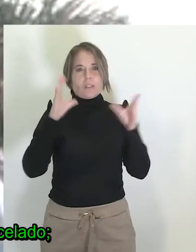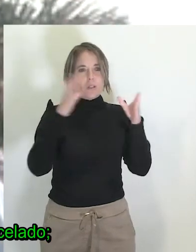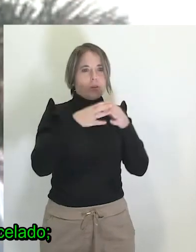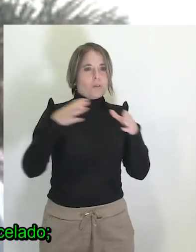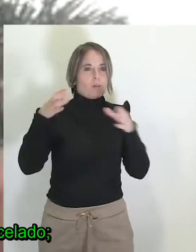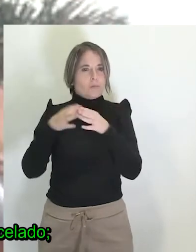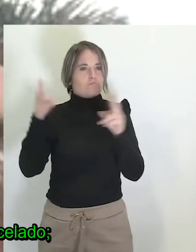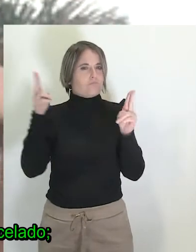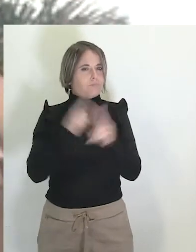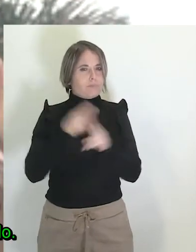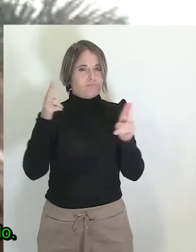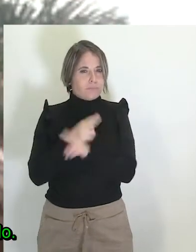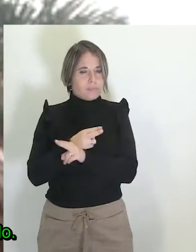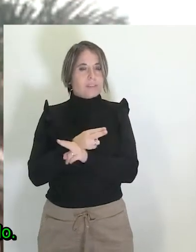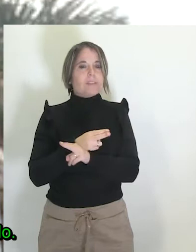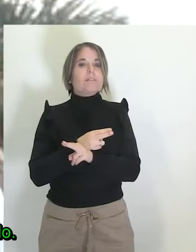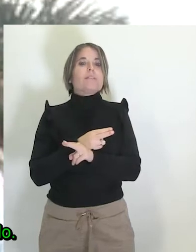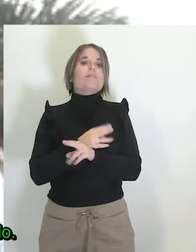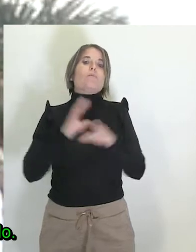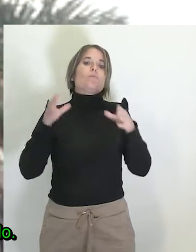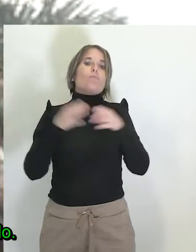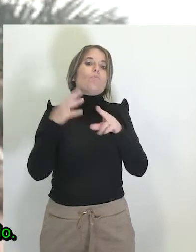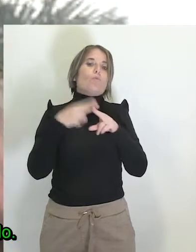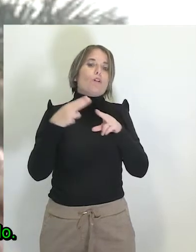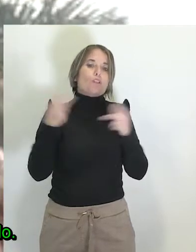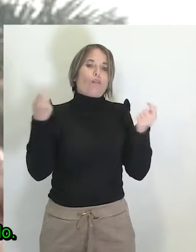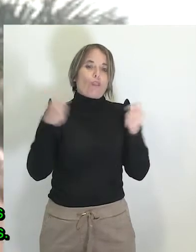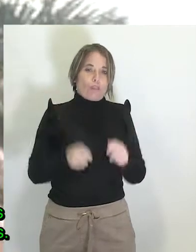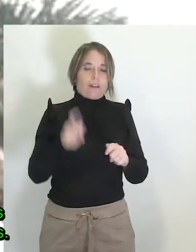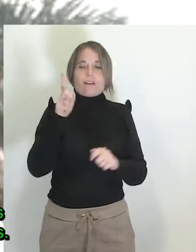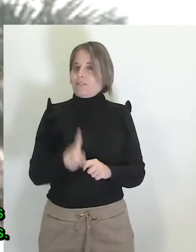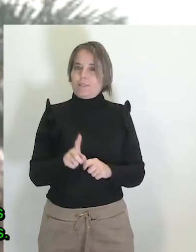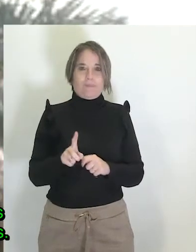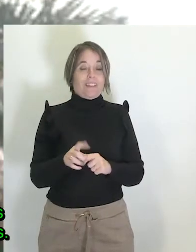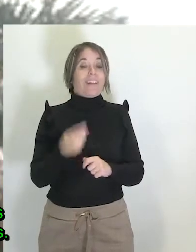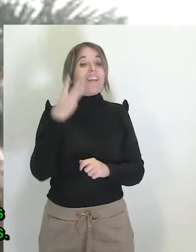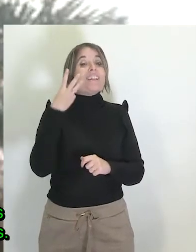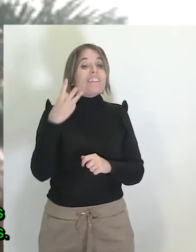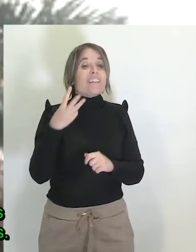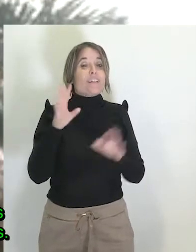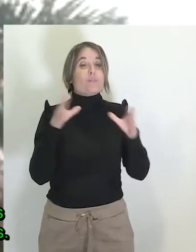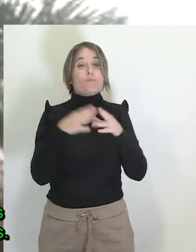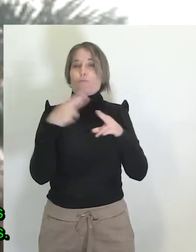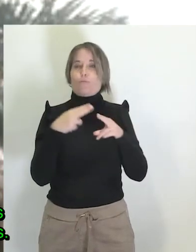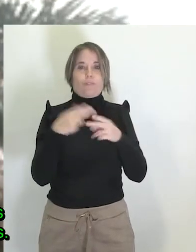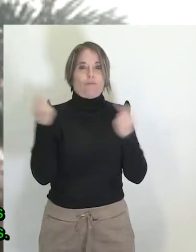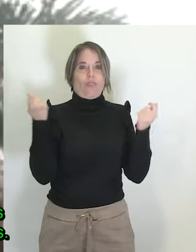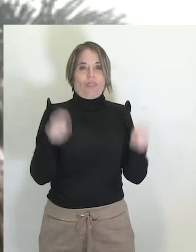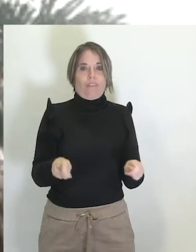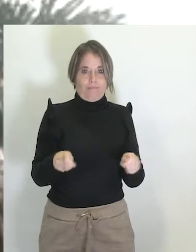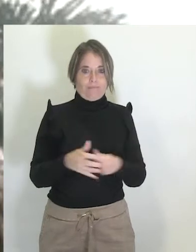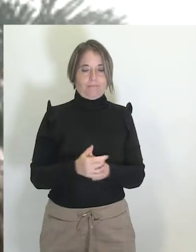C4L también fue cancelado, el Partido Conservador también había sido cancelado. Entonces, hay 3 partidos en este proceso